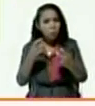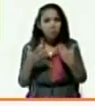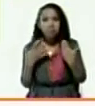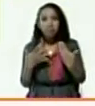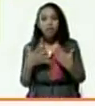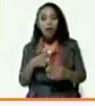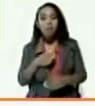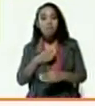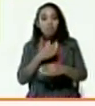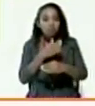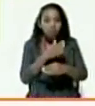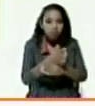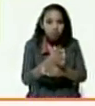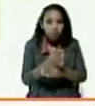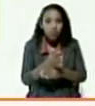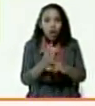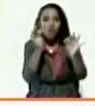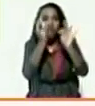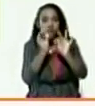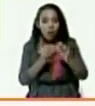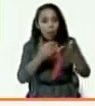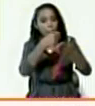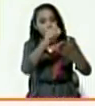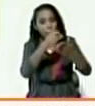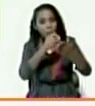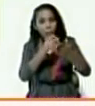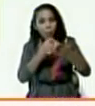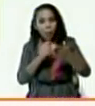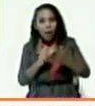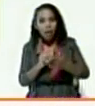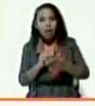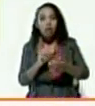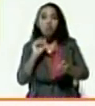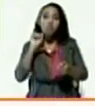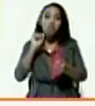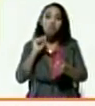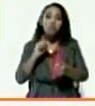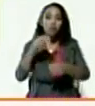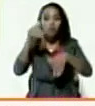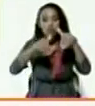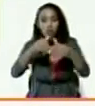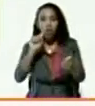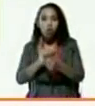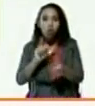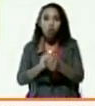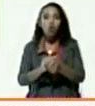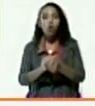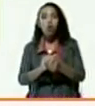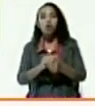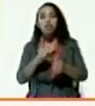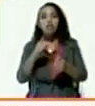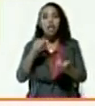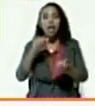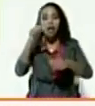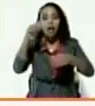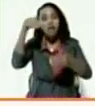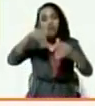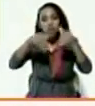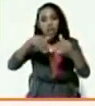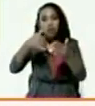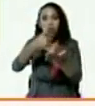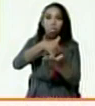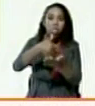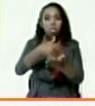vamos de alguna manera calificando si es voto duro, si es voto blando, si es opositor, si usted no quiere saber nada de